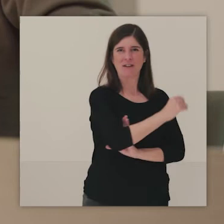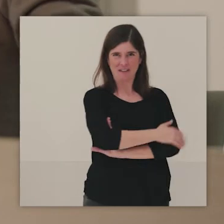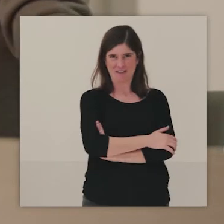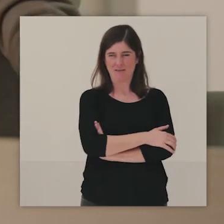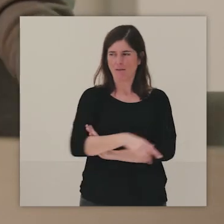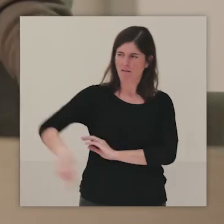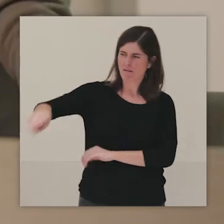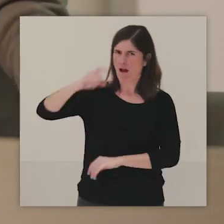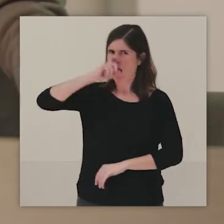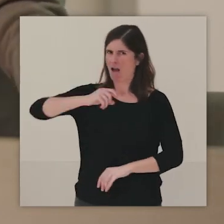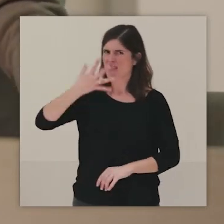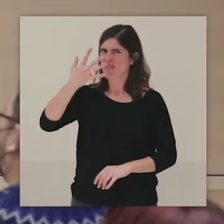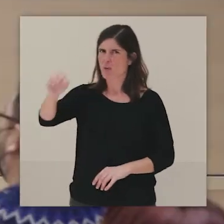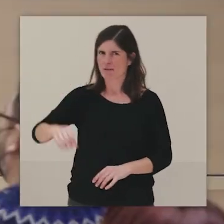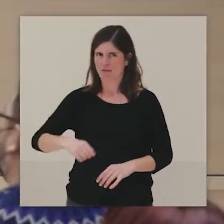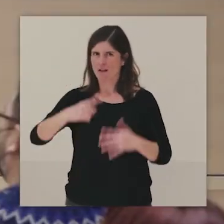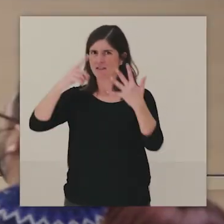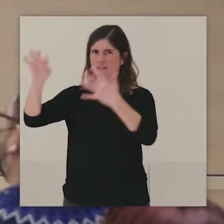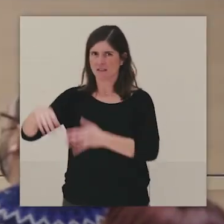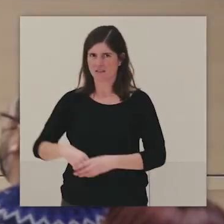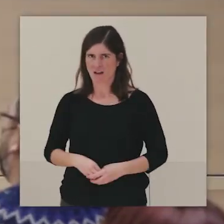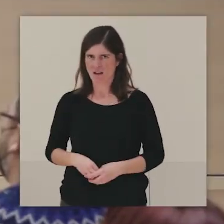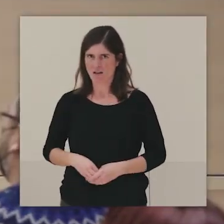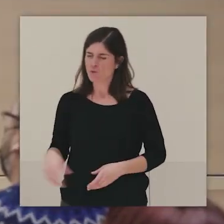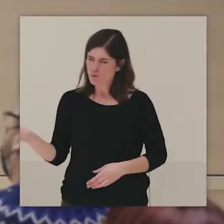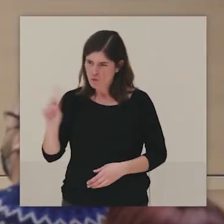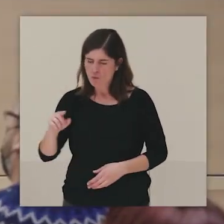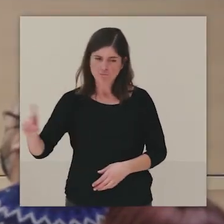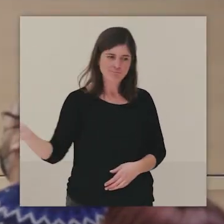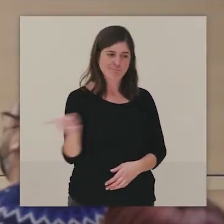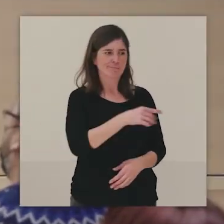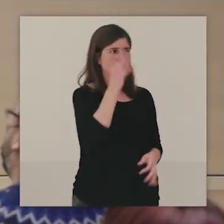es una vergüenza. Eso es lo que se quiere trabajar.